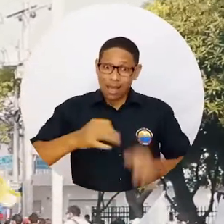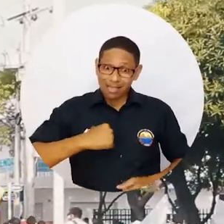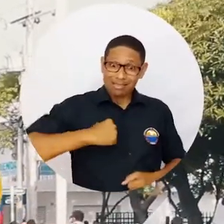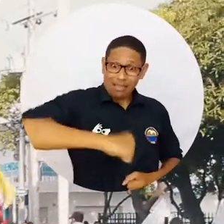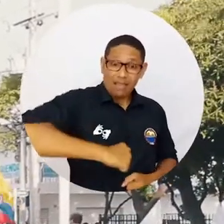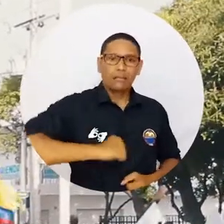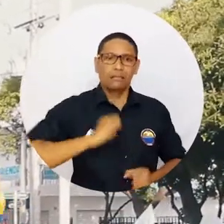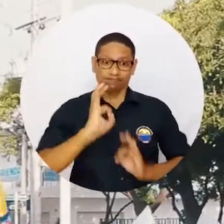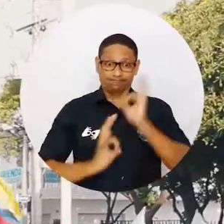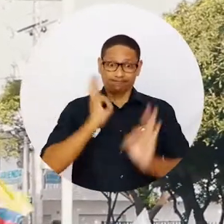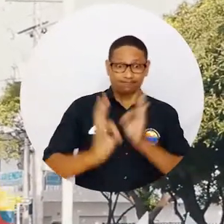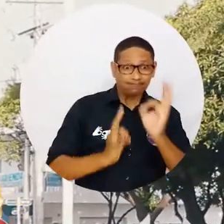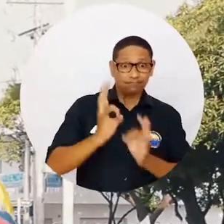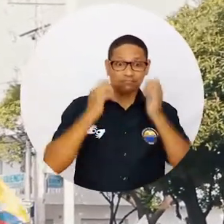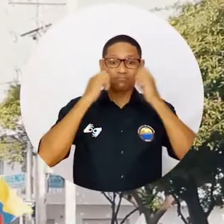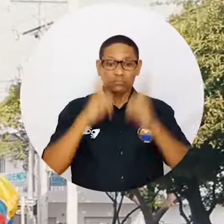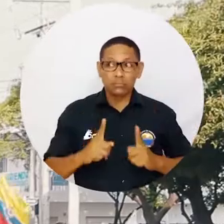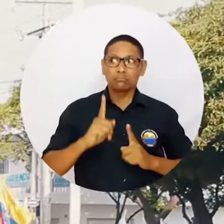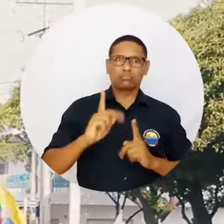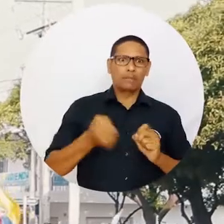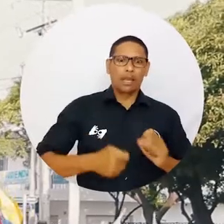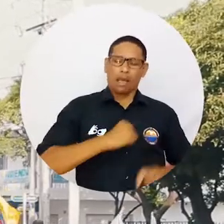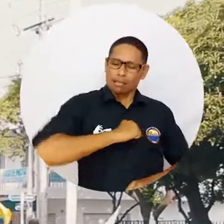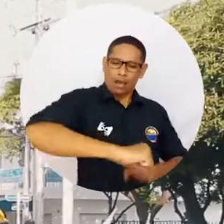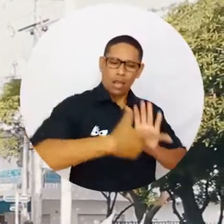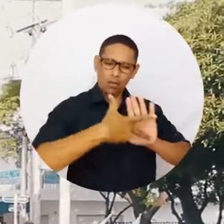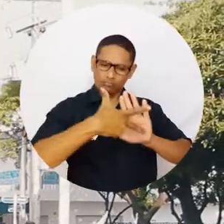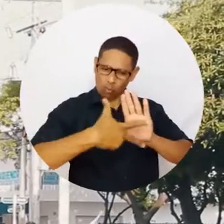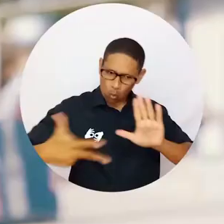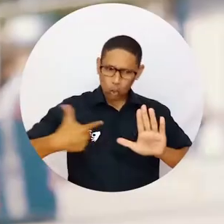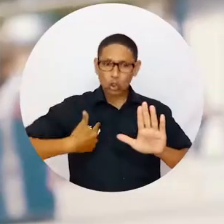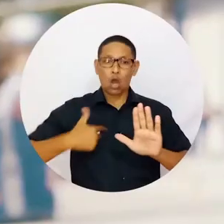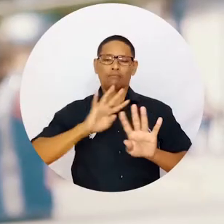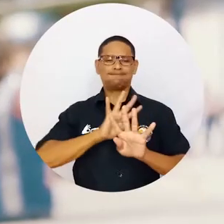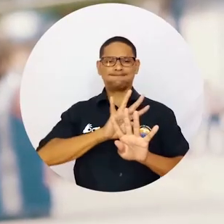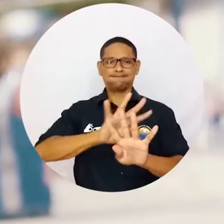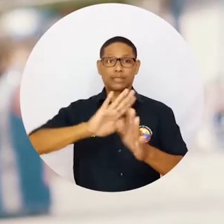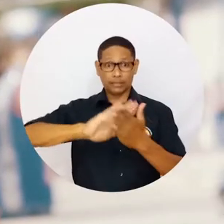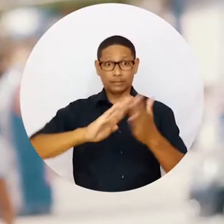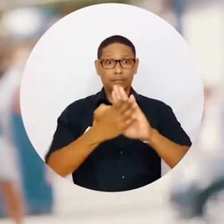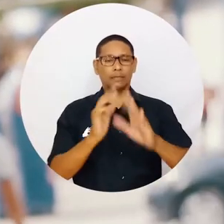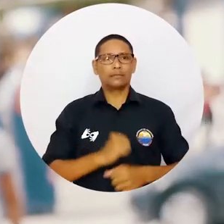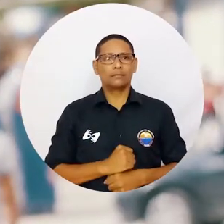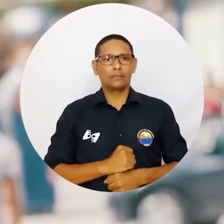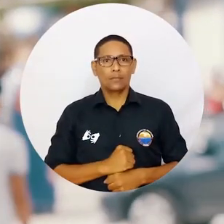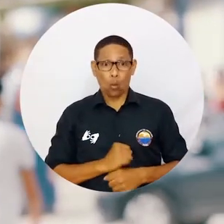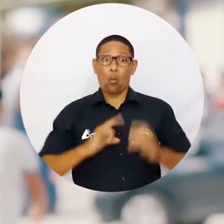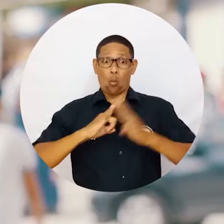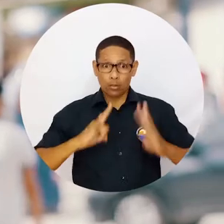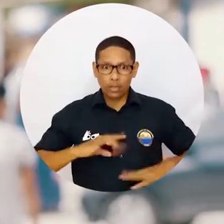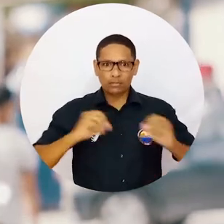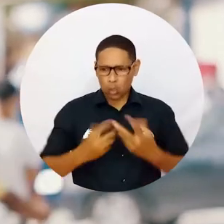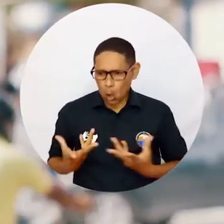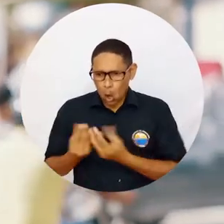derechos humanos y el derecho constitucional a la manifestación pacífica. La Alma Mater además conformó un comité